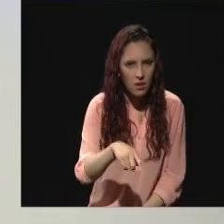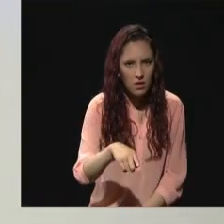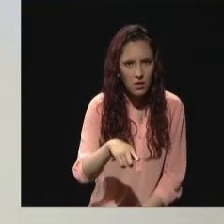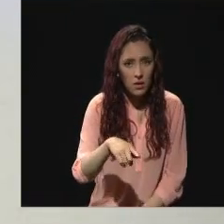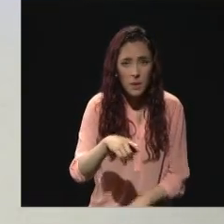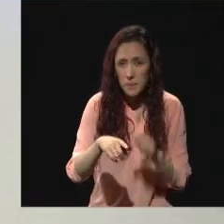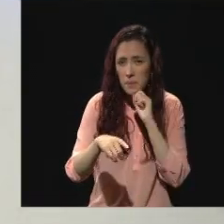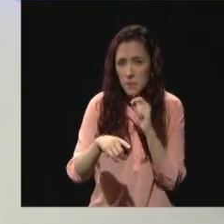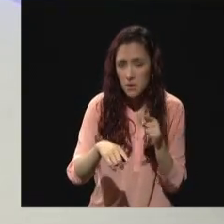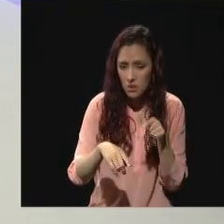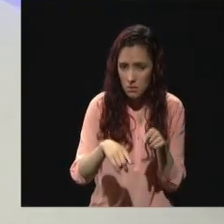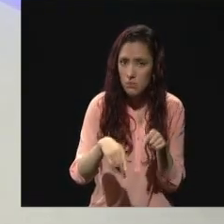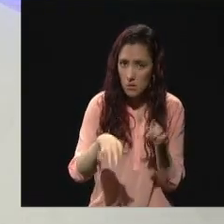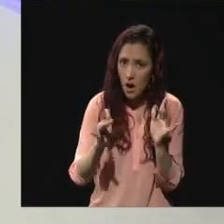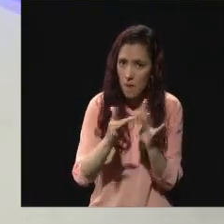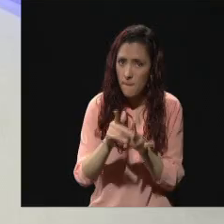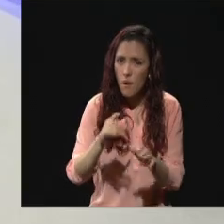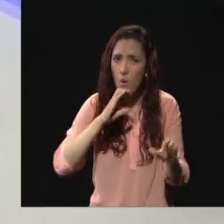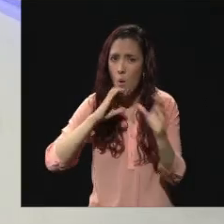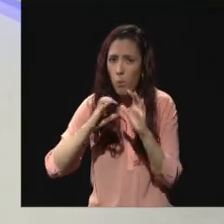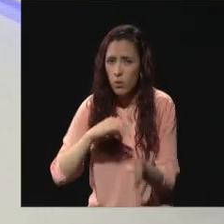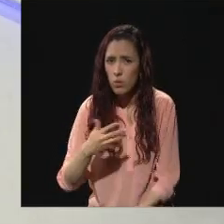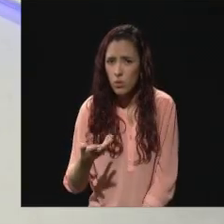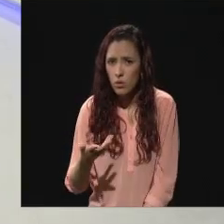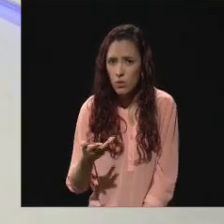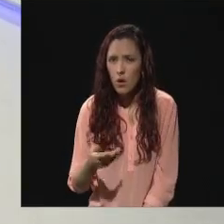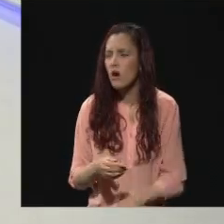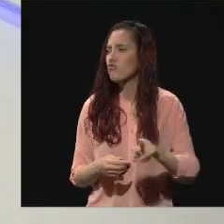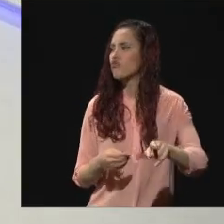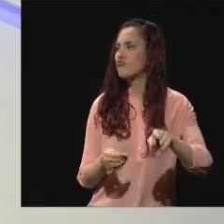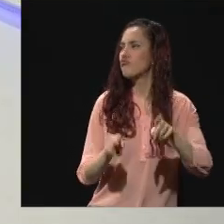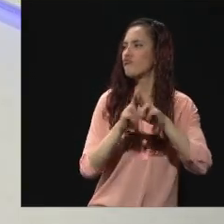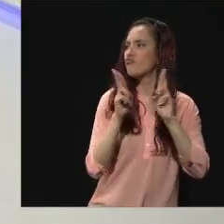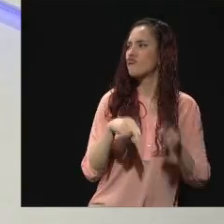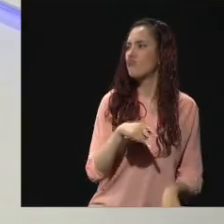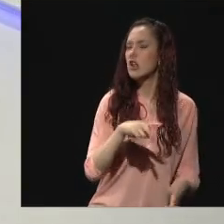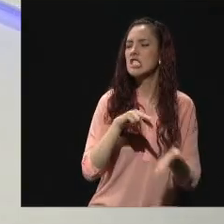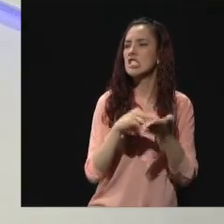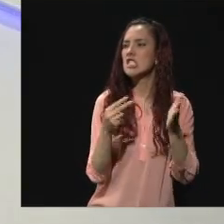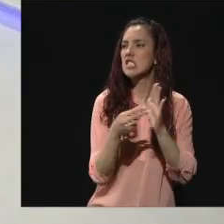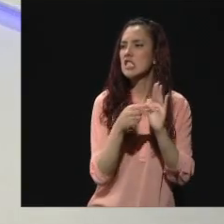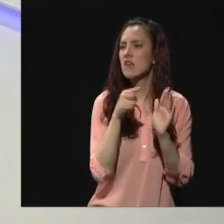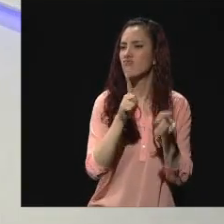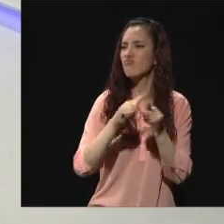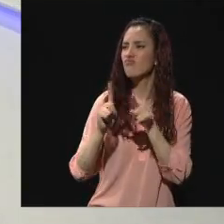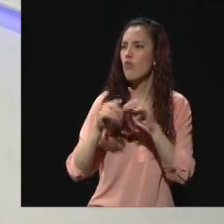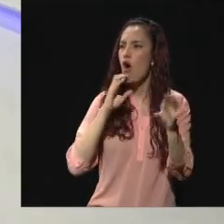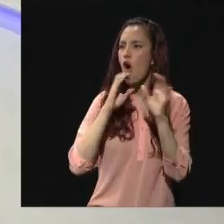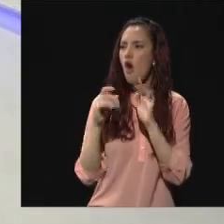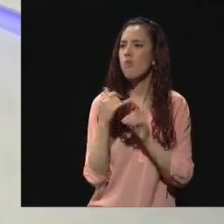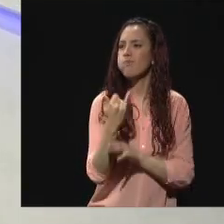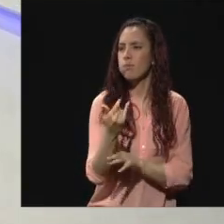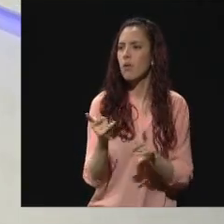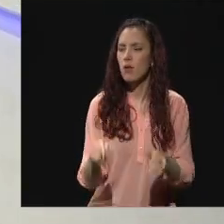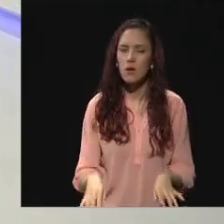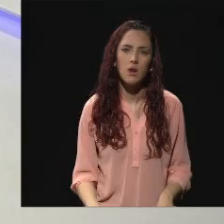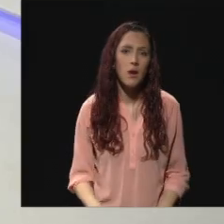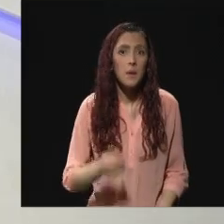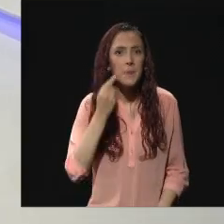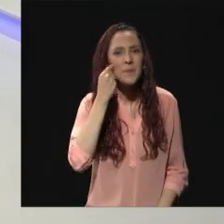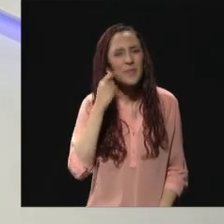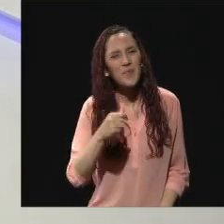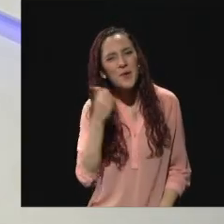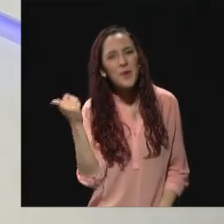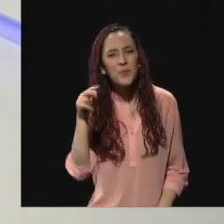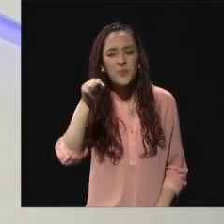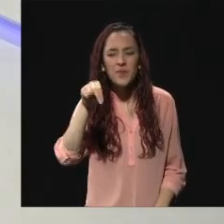corresponde a un tema de telecomunicaciones porque está en internet eso no lo convierte en telecomunicaciones sin embargo un netflix por ejemplo que